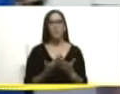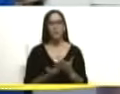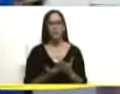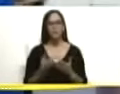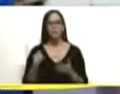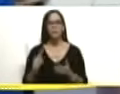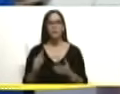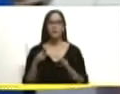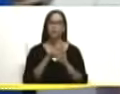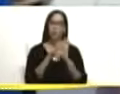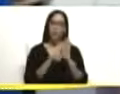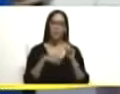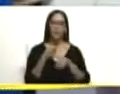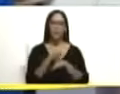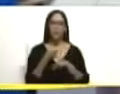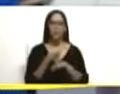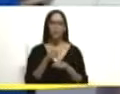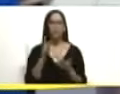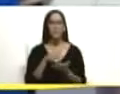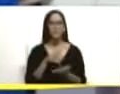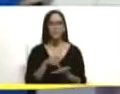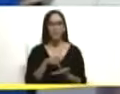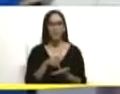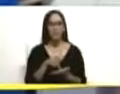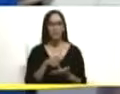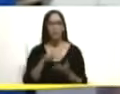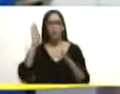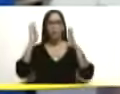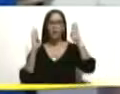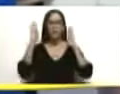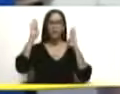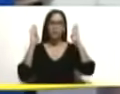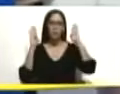principal de un programa de gobierno que presentaba un candidato.